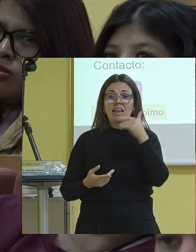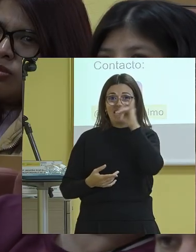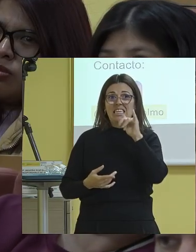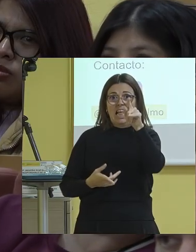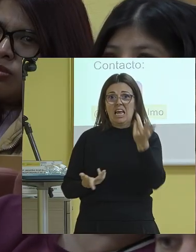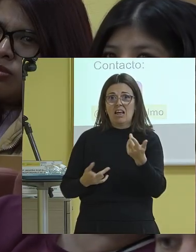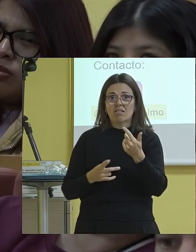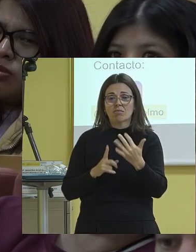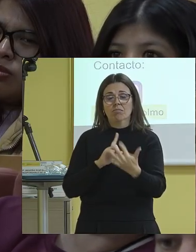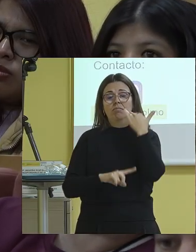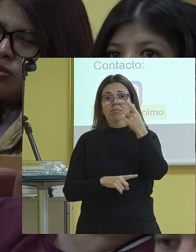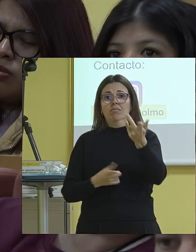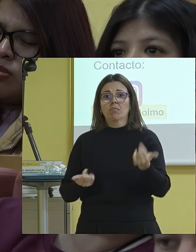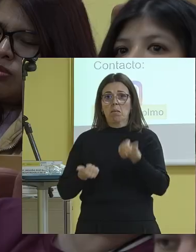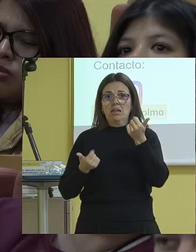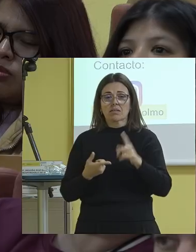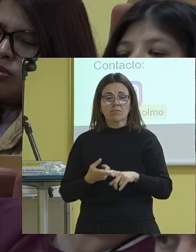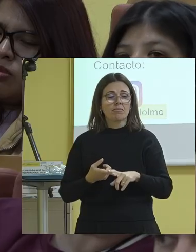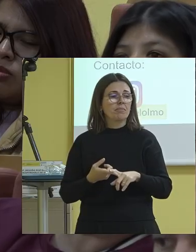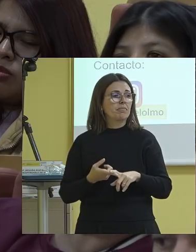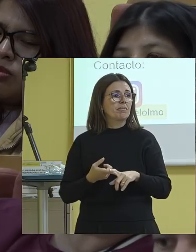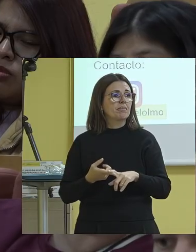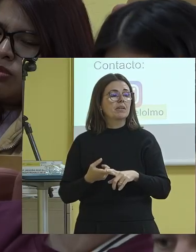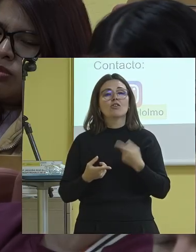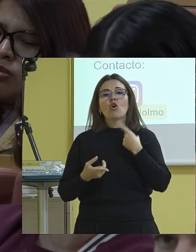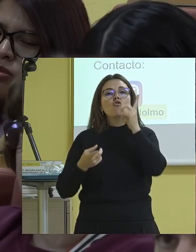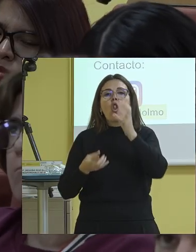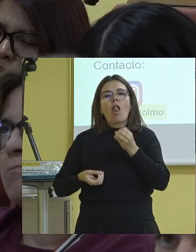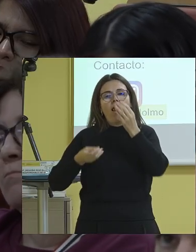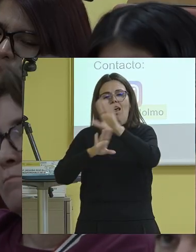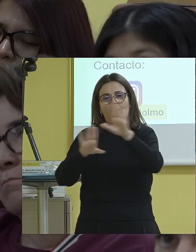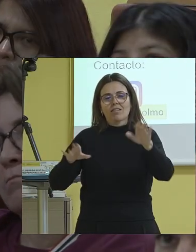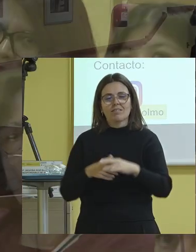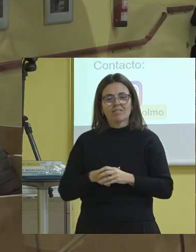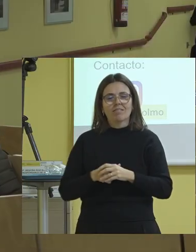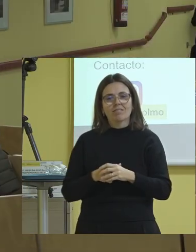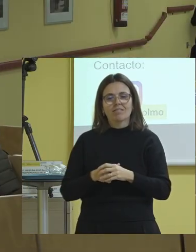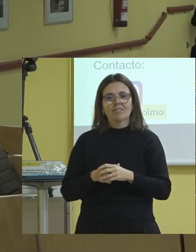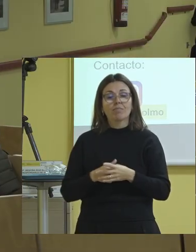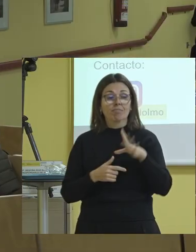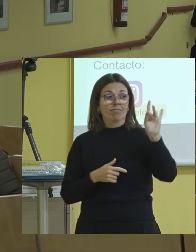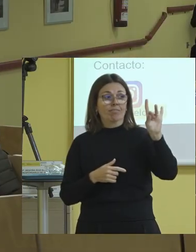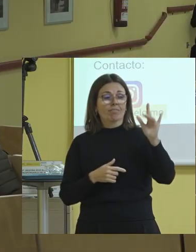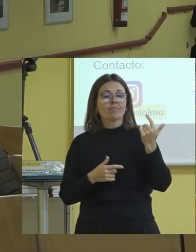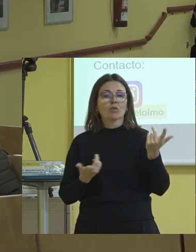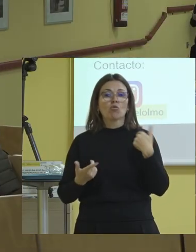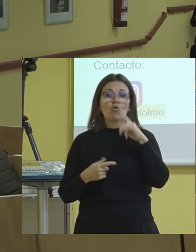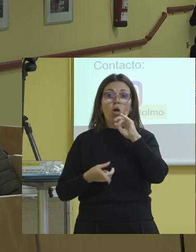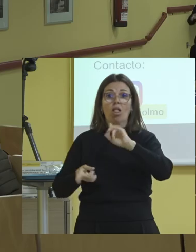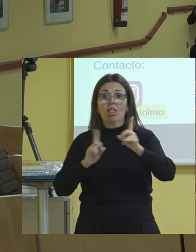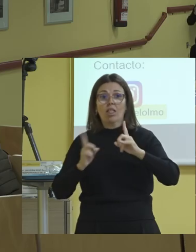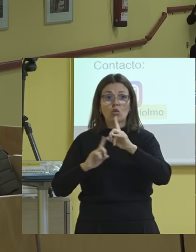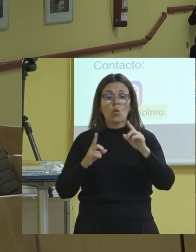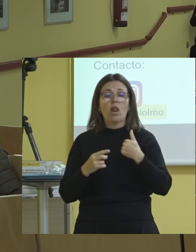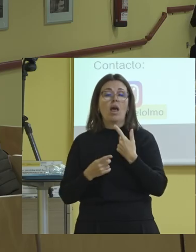es más sencillo y más rápido ir a Instagram. Entonces, ahí dejo la... Yo creo que sí, básicamente es que cuando yo veo las tertulias de televisión, me